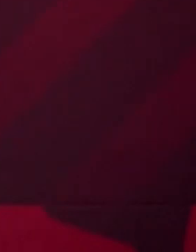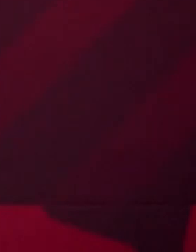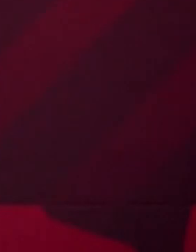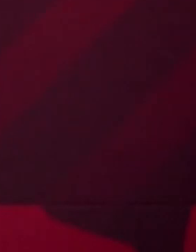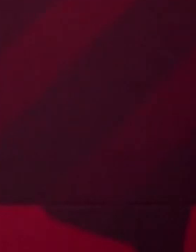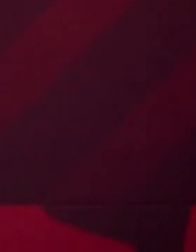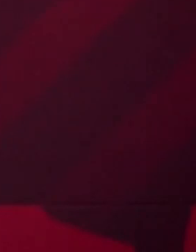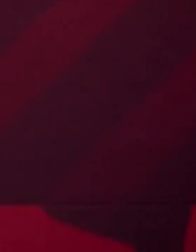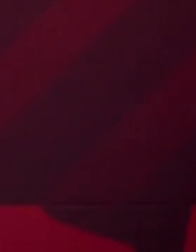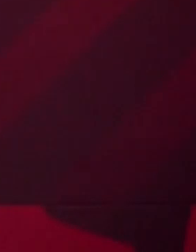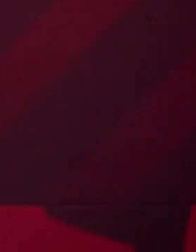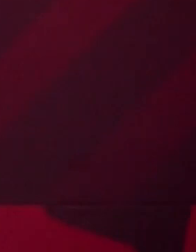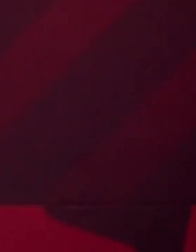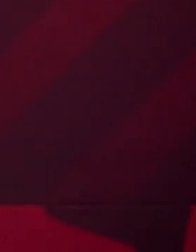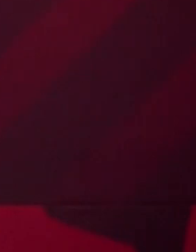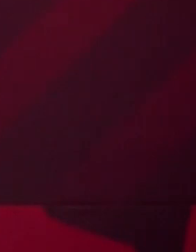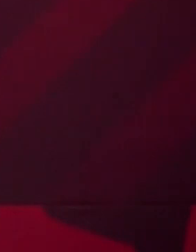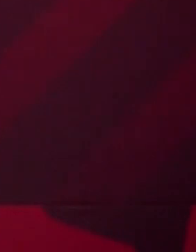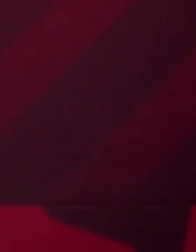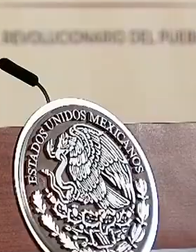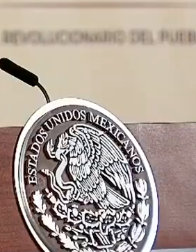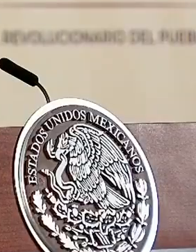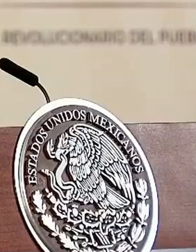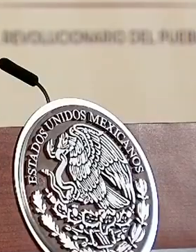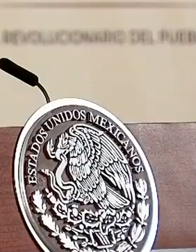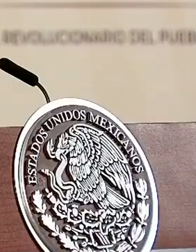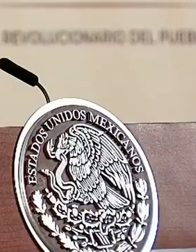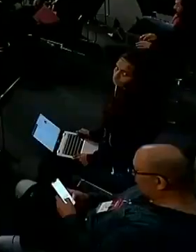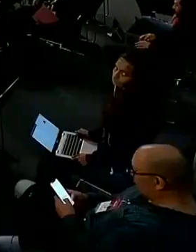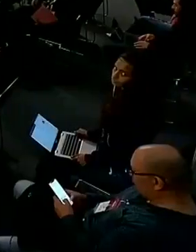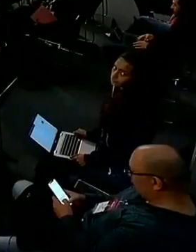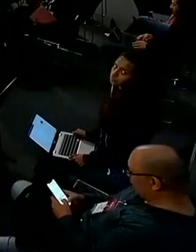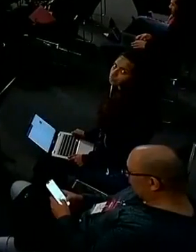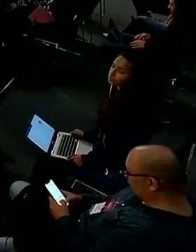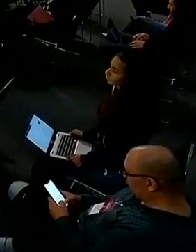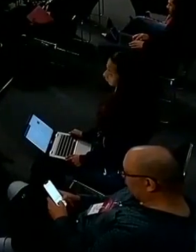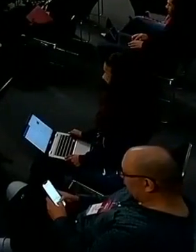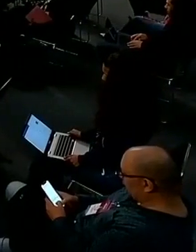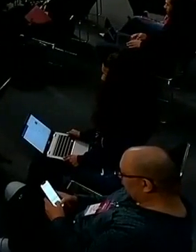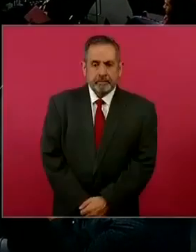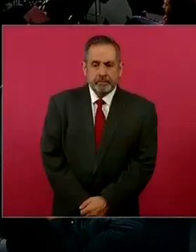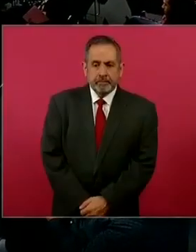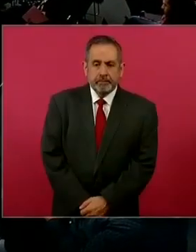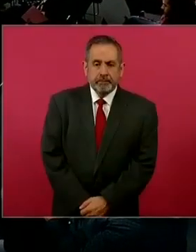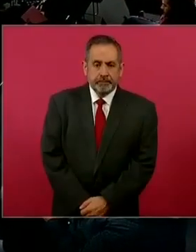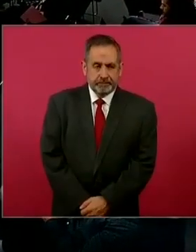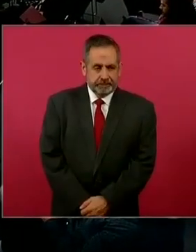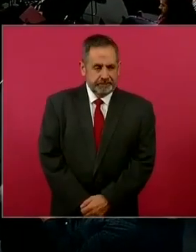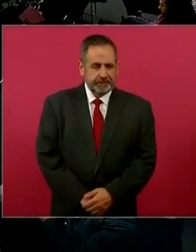Son los mismos de siempre, aunque los jefes no dan la cara.